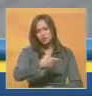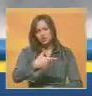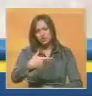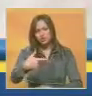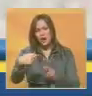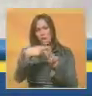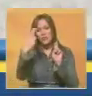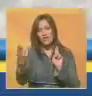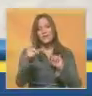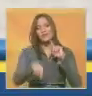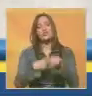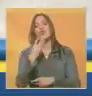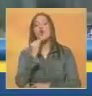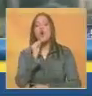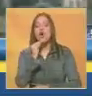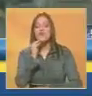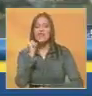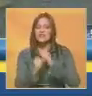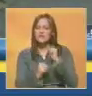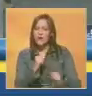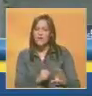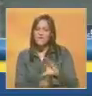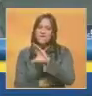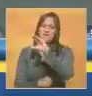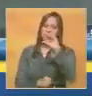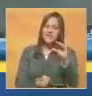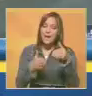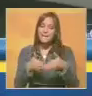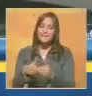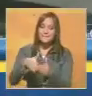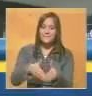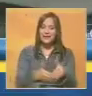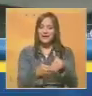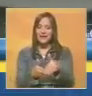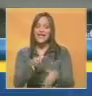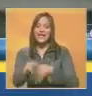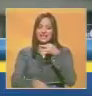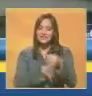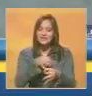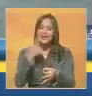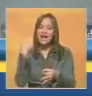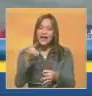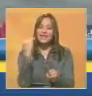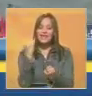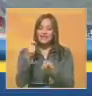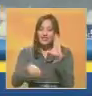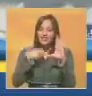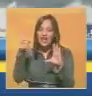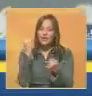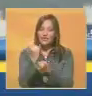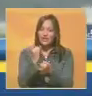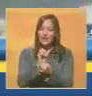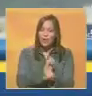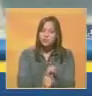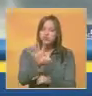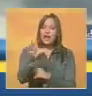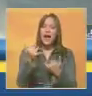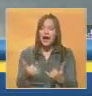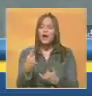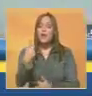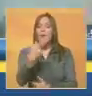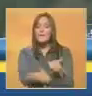que luego fue atrapado por un joven que siguió su trayectoria desde una lancha en el mar. Smith colocó en una página de video en internet la hazaña, que hasta ahora tiene más